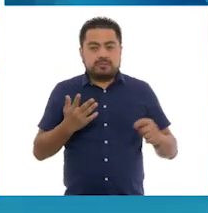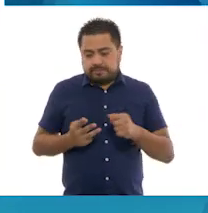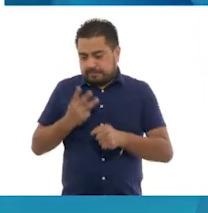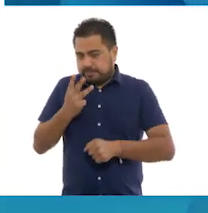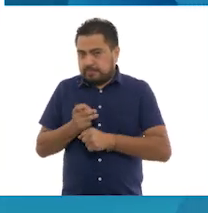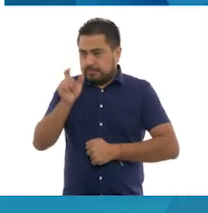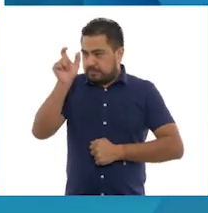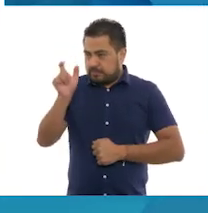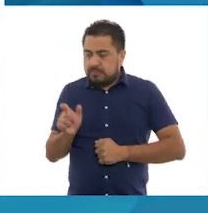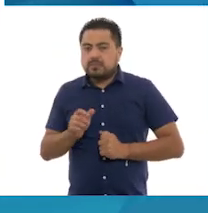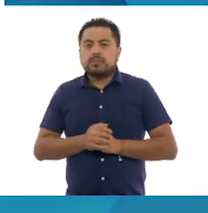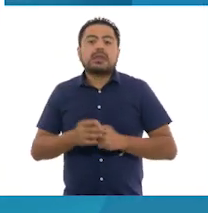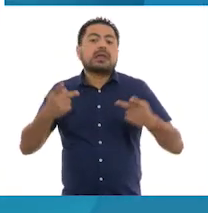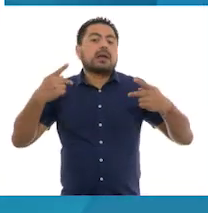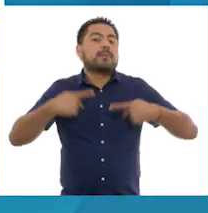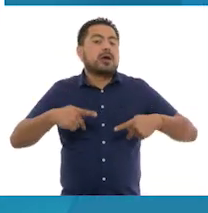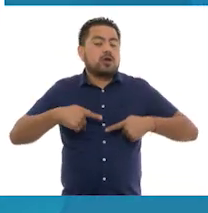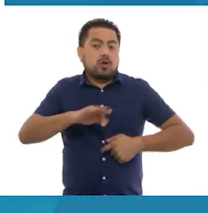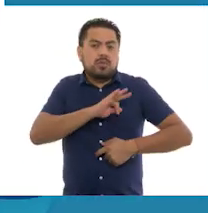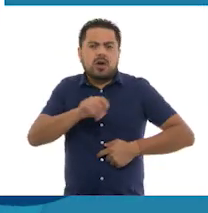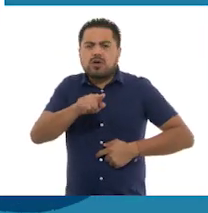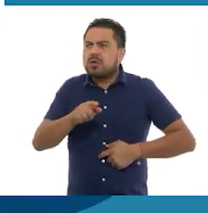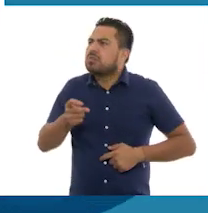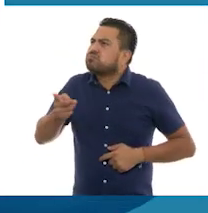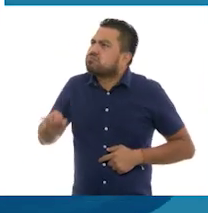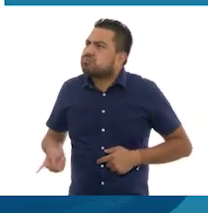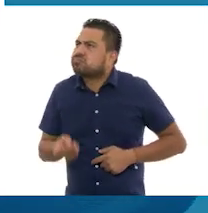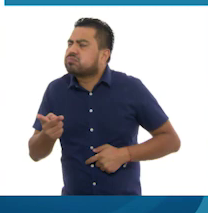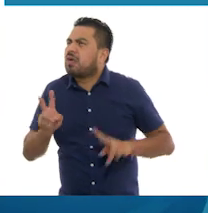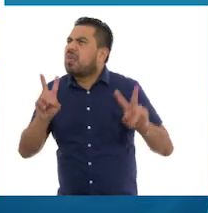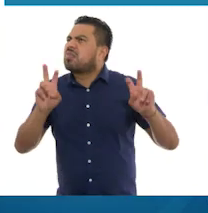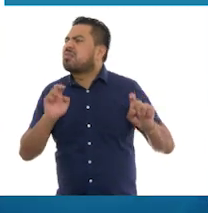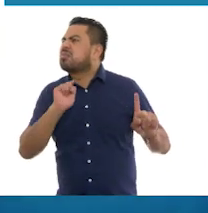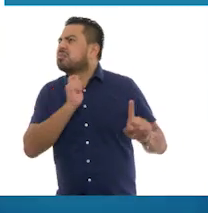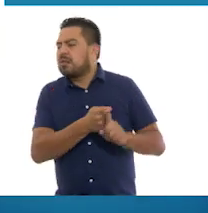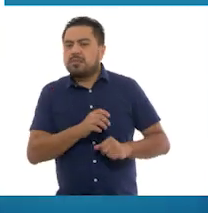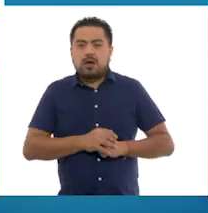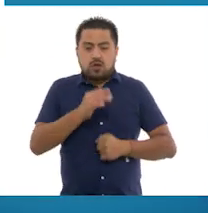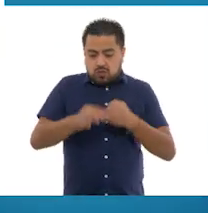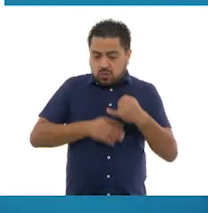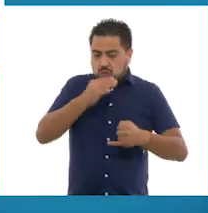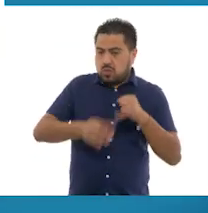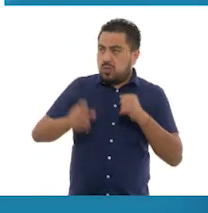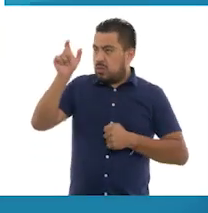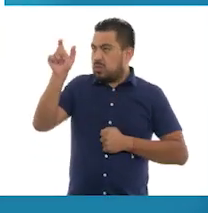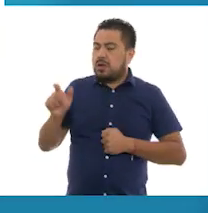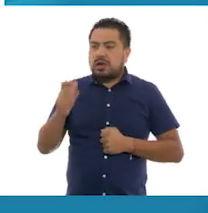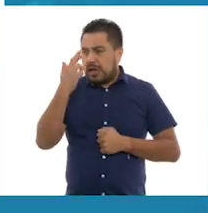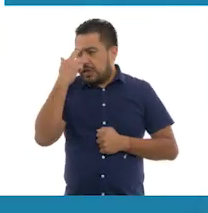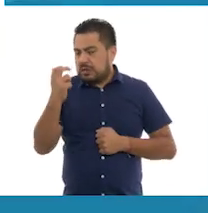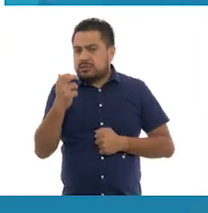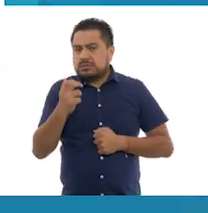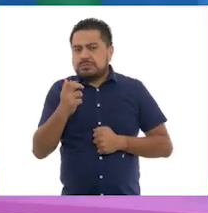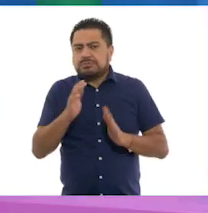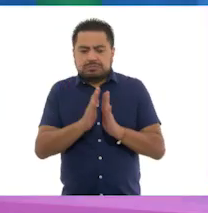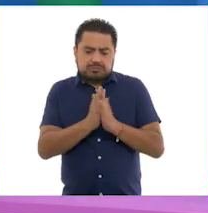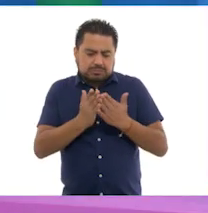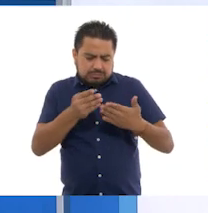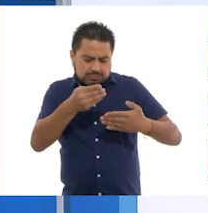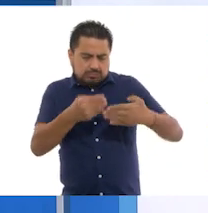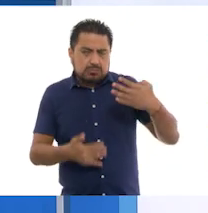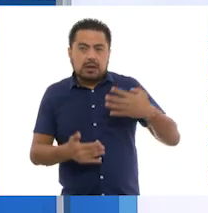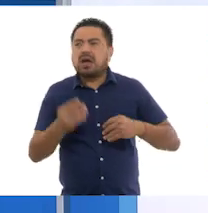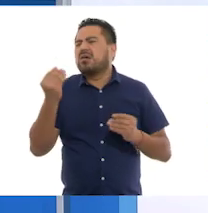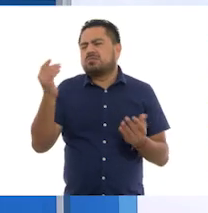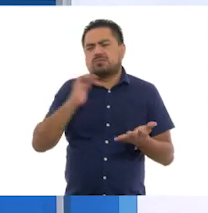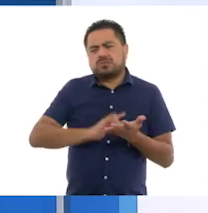tercera, personas a las que se les podría preguntar sobre el tema. Y la última, razones de dicha elección.